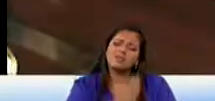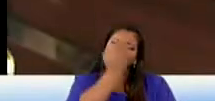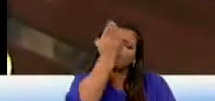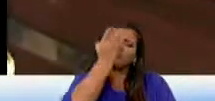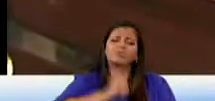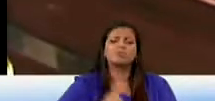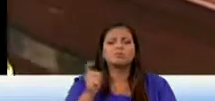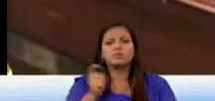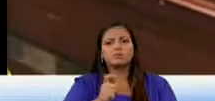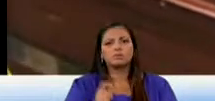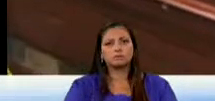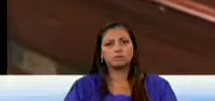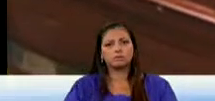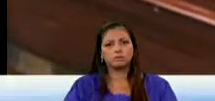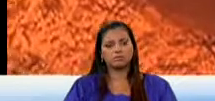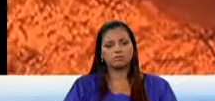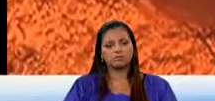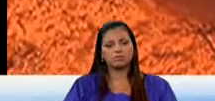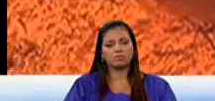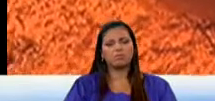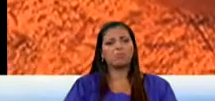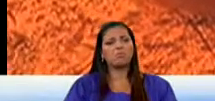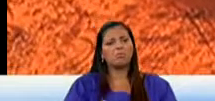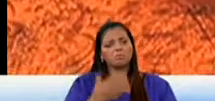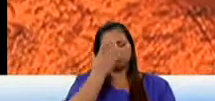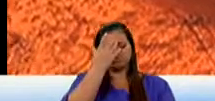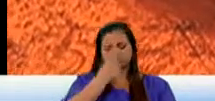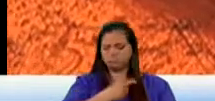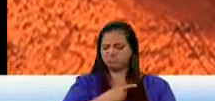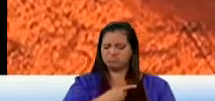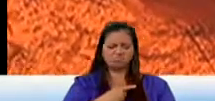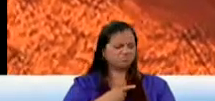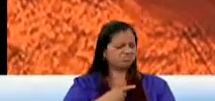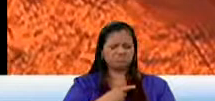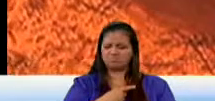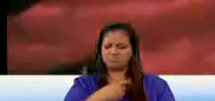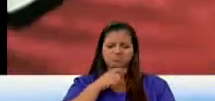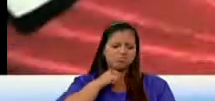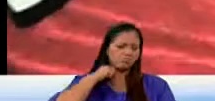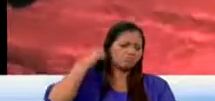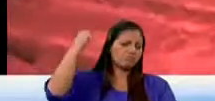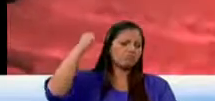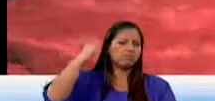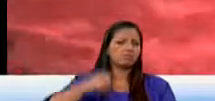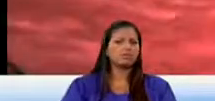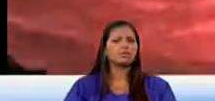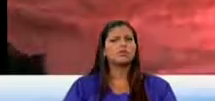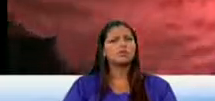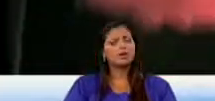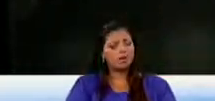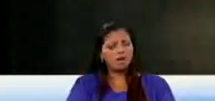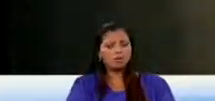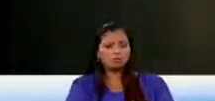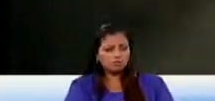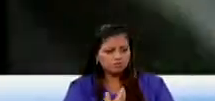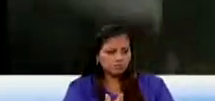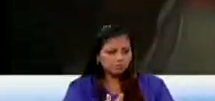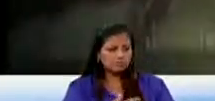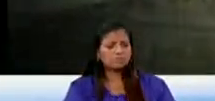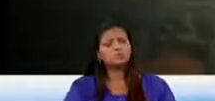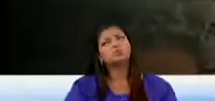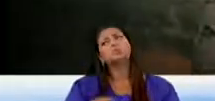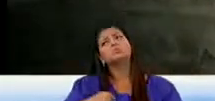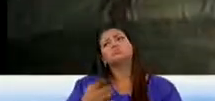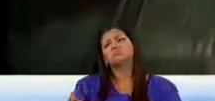esposo. Mi esposo buscó la muerte porque ya estaba muy desesperado. ¿Qué le decía? Él ya me venía diciendo que se me iba a ahorcar.